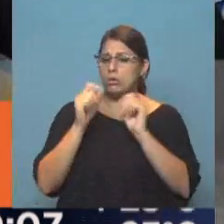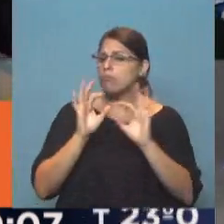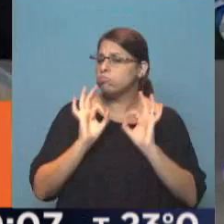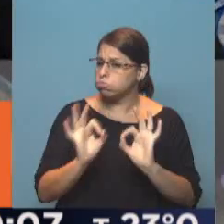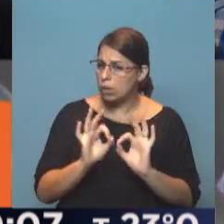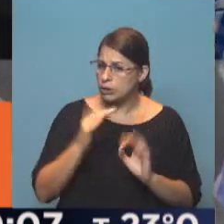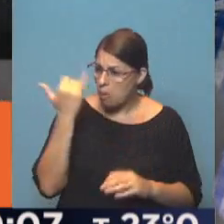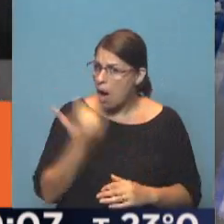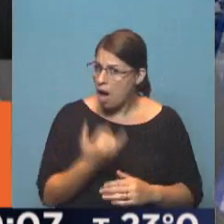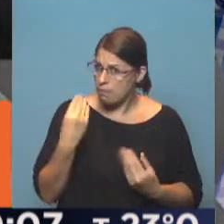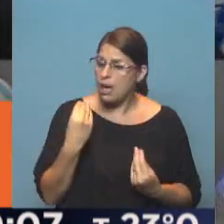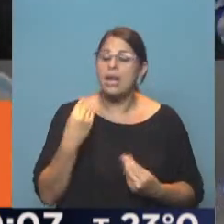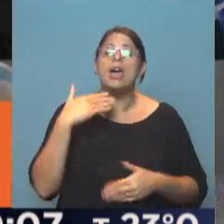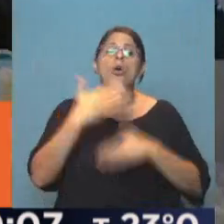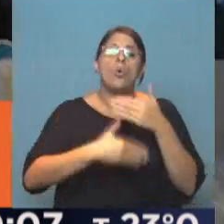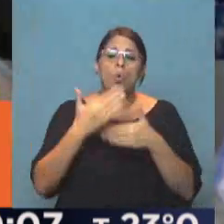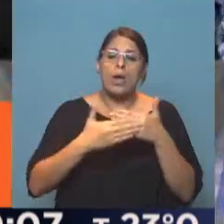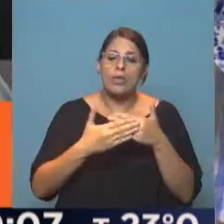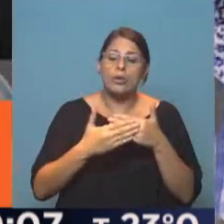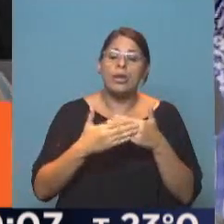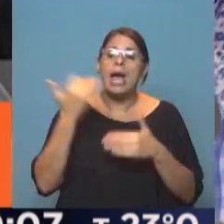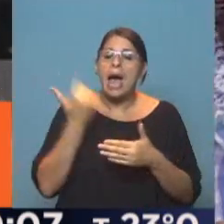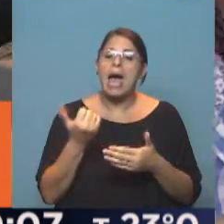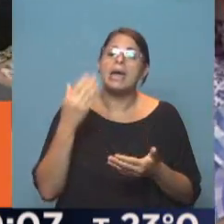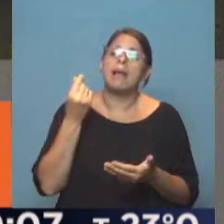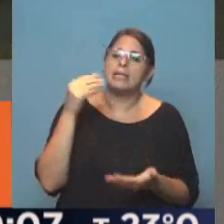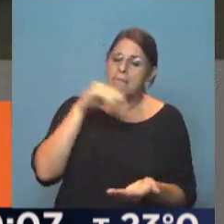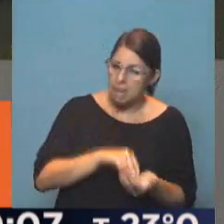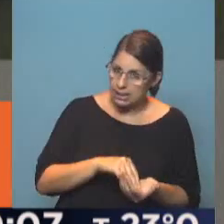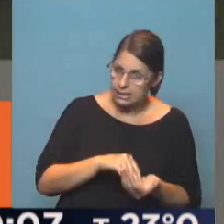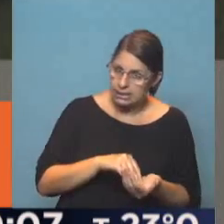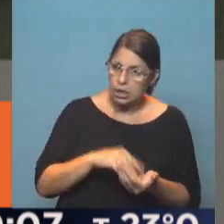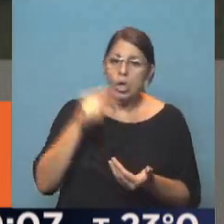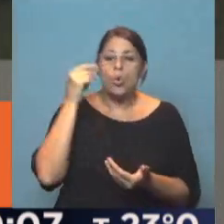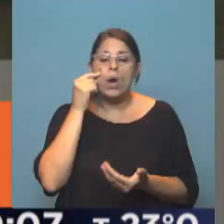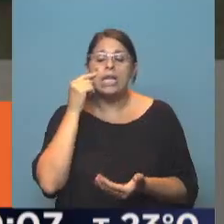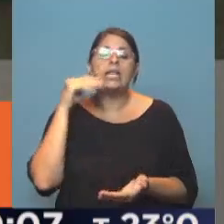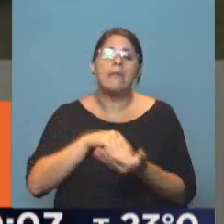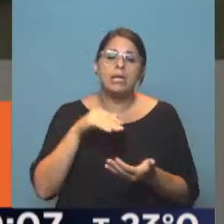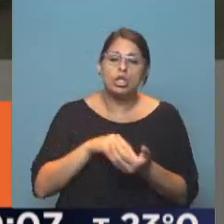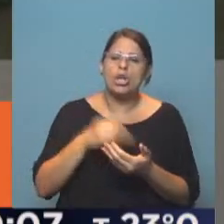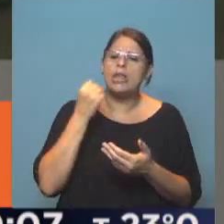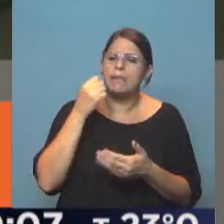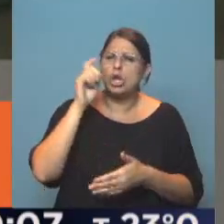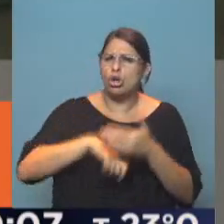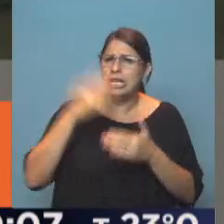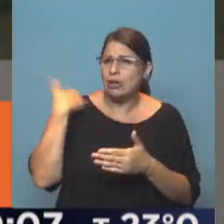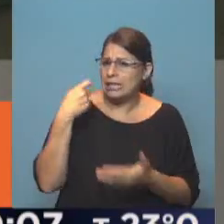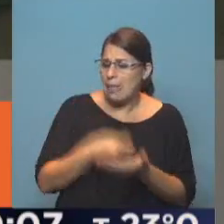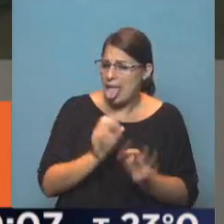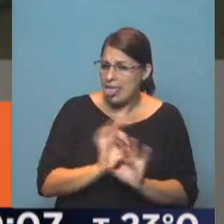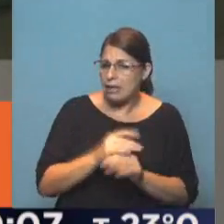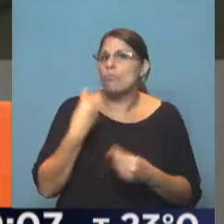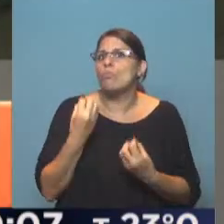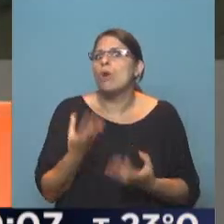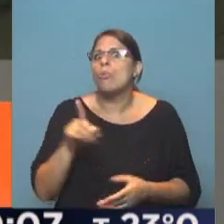hoy disponibles para los jugadores. Hay un refuerzo, que son 40 millones de pesos de un contrato que no se estaba pagando porque no se está jugando al